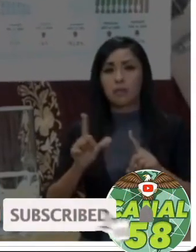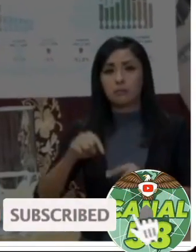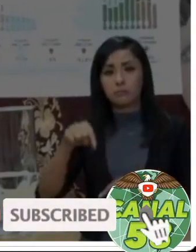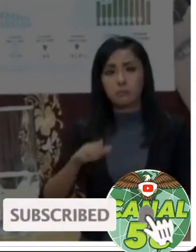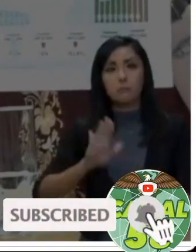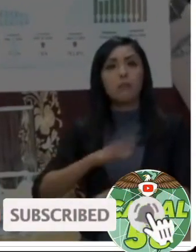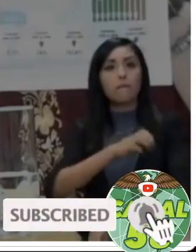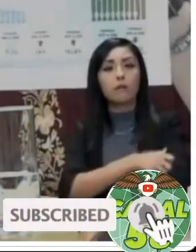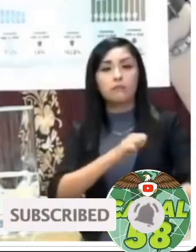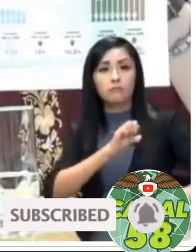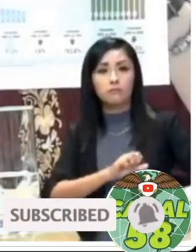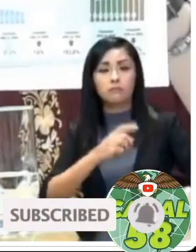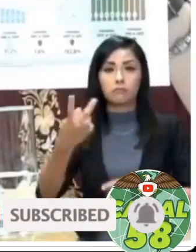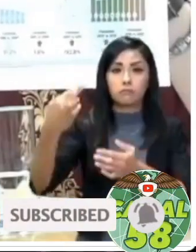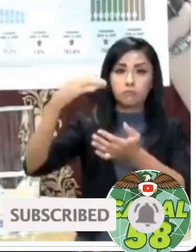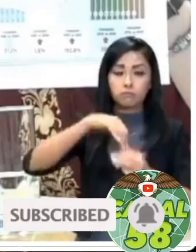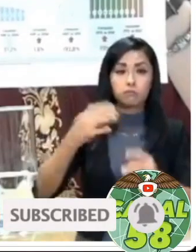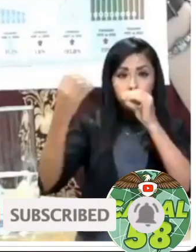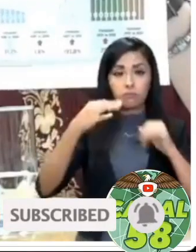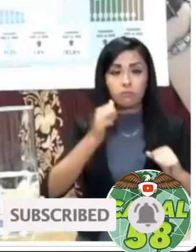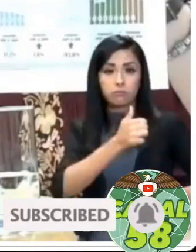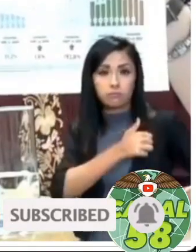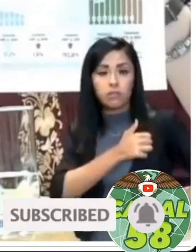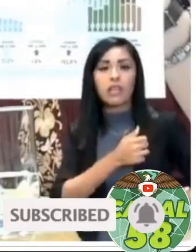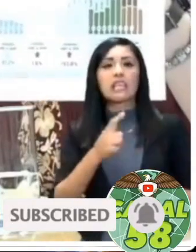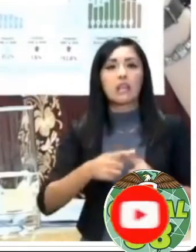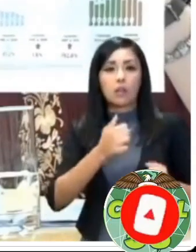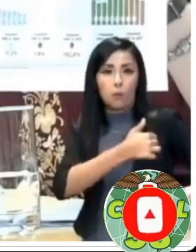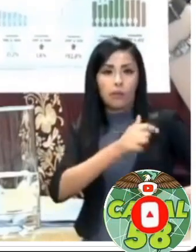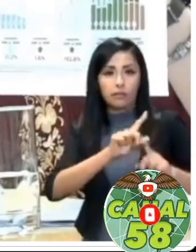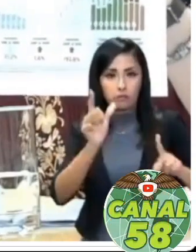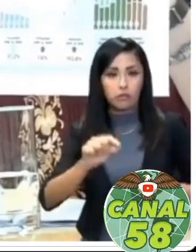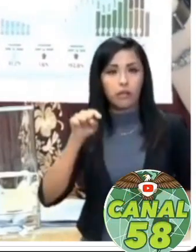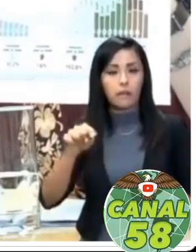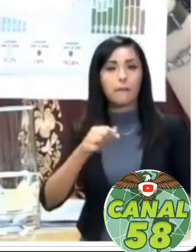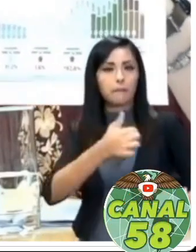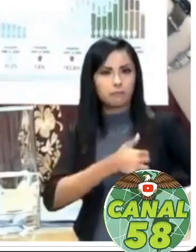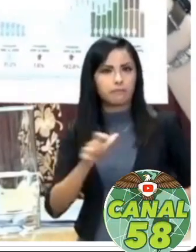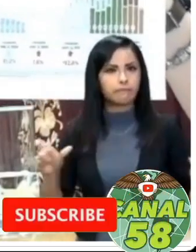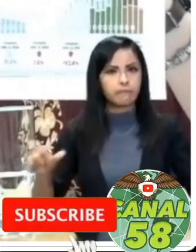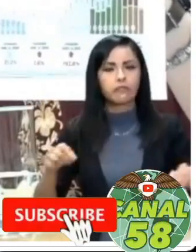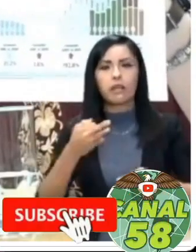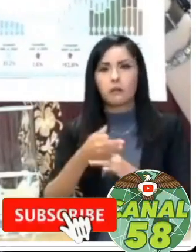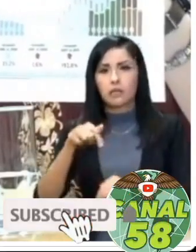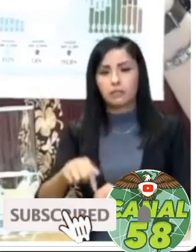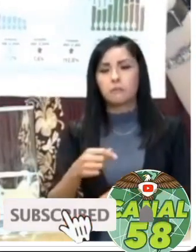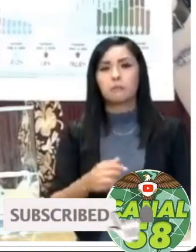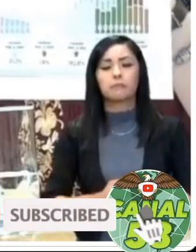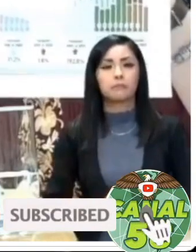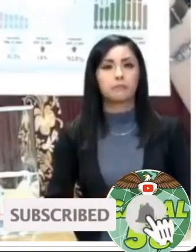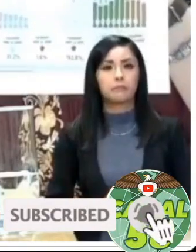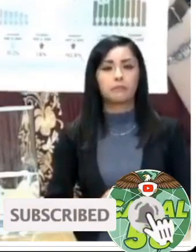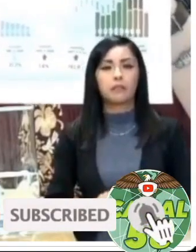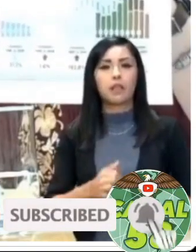más fuerzas de seguridad pública, en este caso Guardia Nacional, y Fuerzas Armadas permanentes, en este caso